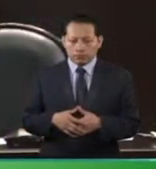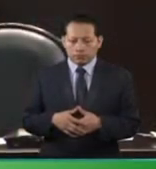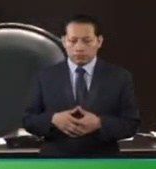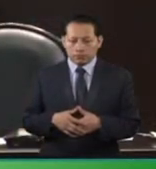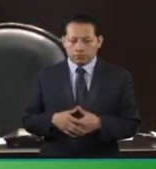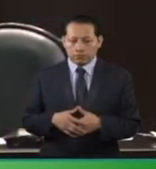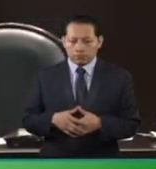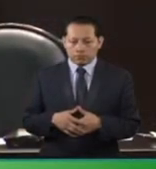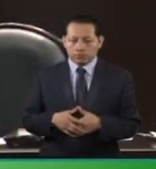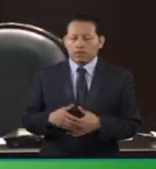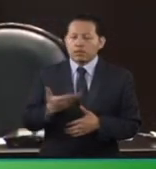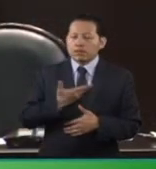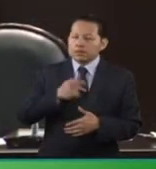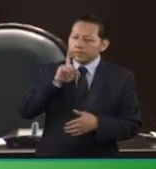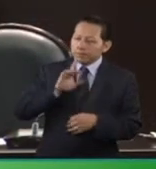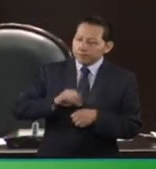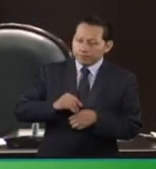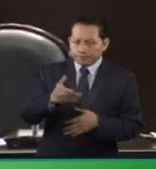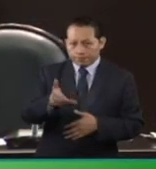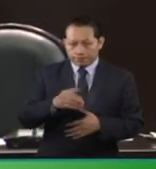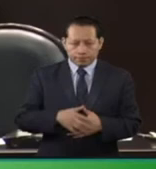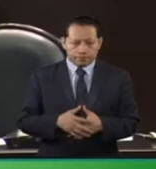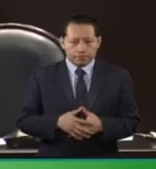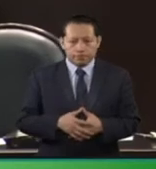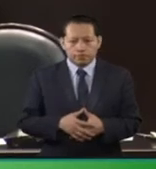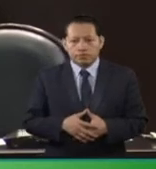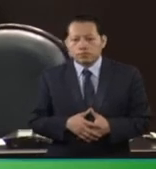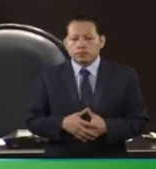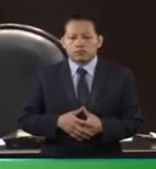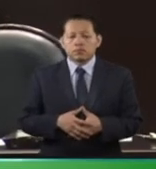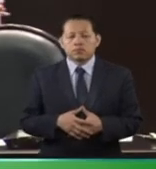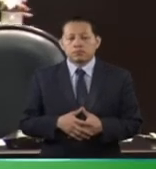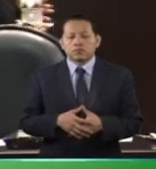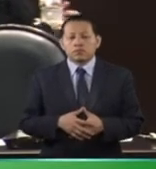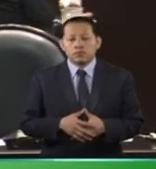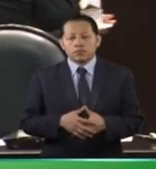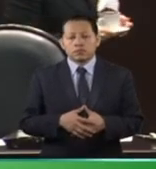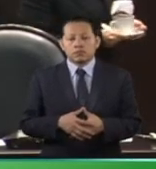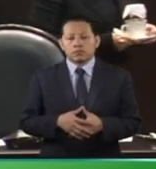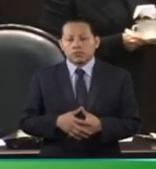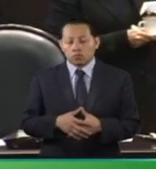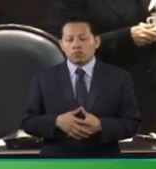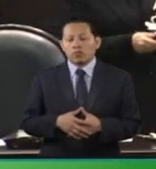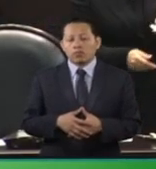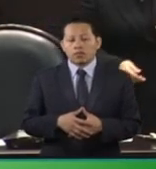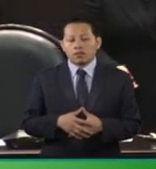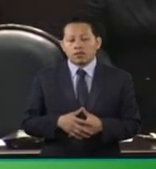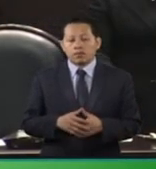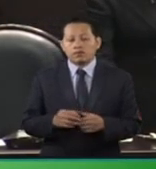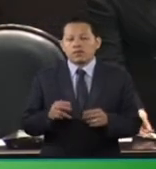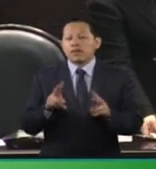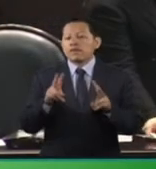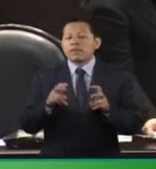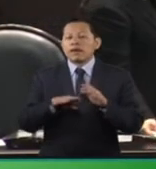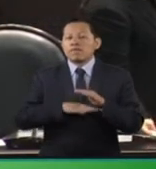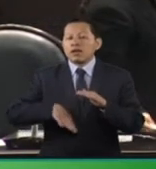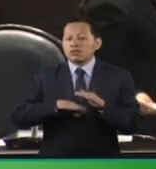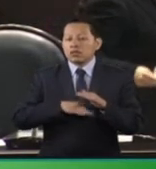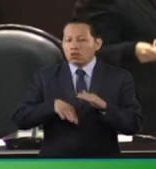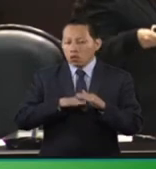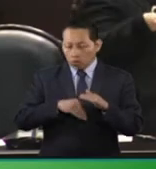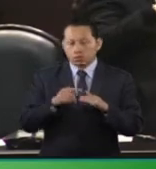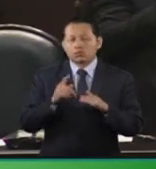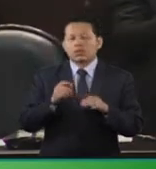Con su permiso, señora presidenta. Adelante. Un principio básico de la educación a nivel